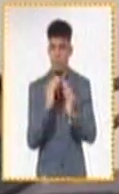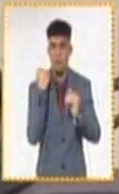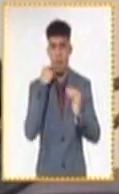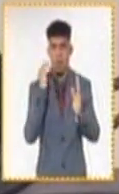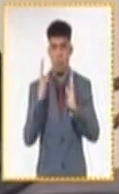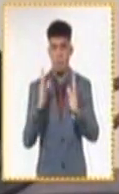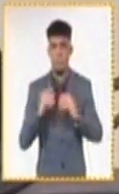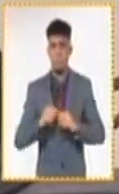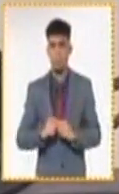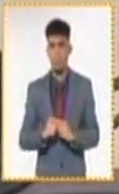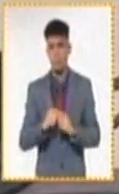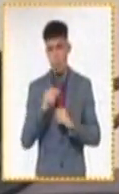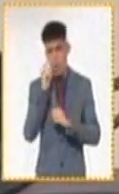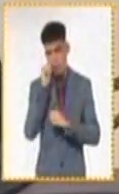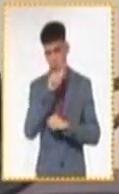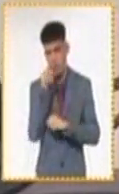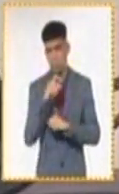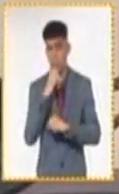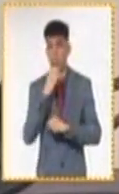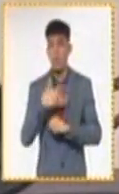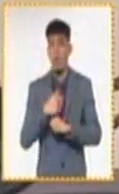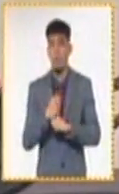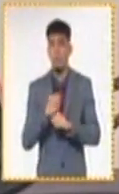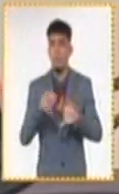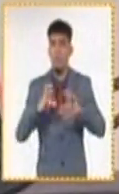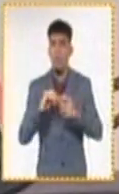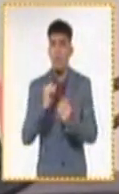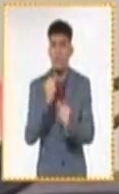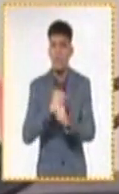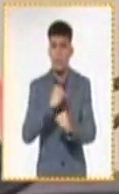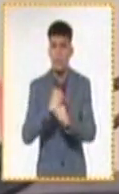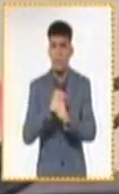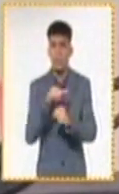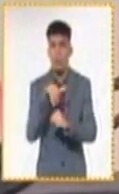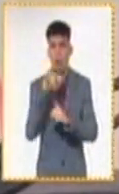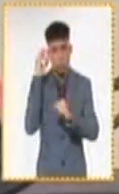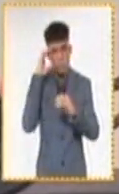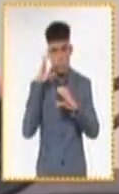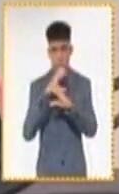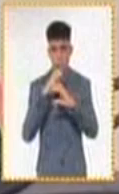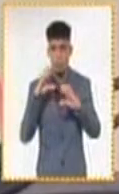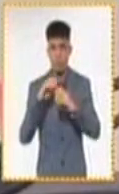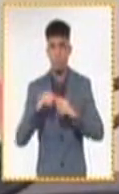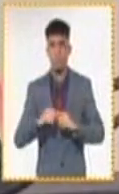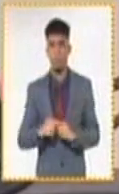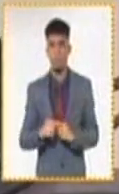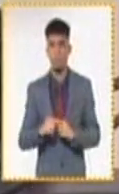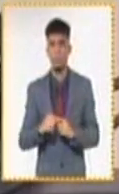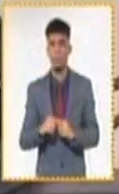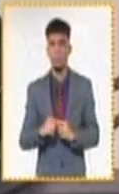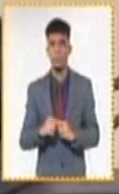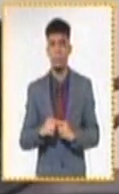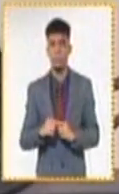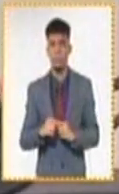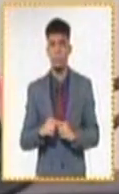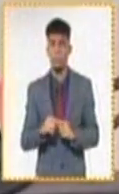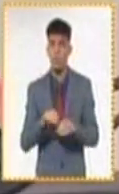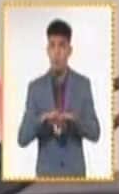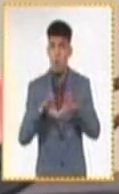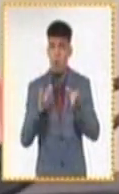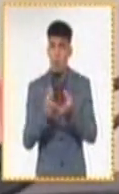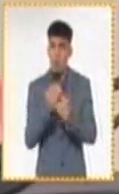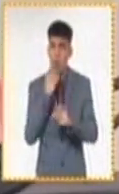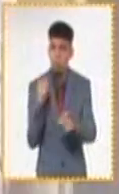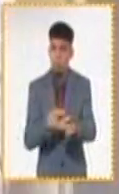Ernesto, cómo desde la intelectualidad, desde los movimientos sociales, se viene armando una articulación para enfrentar